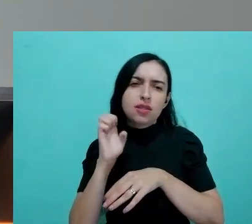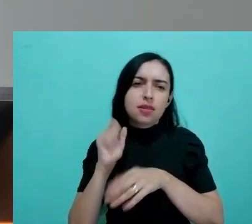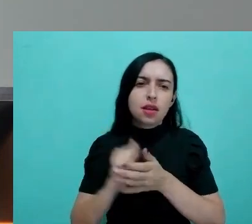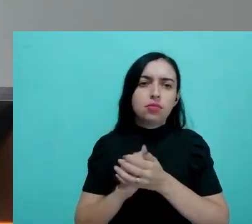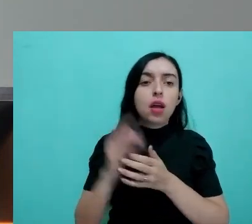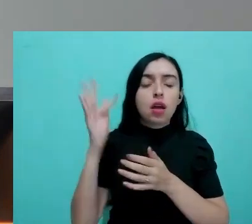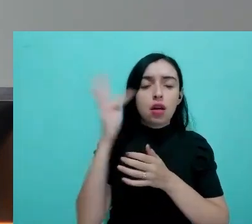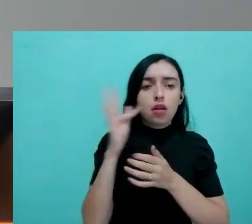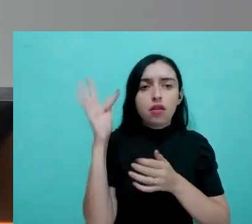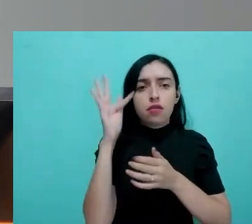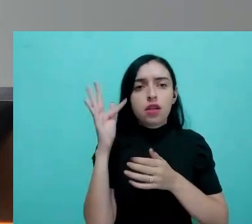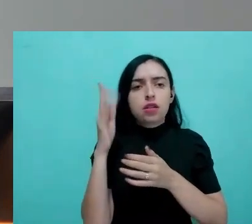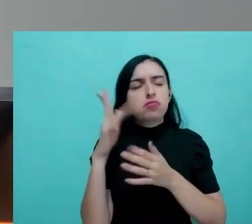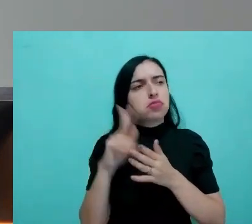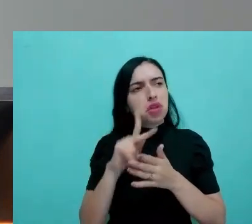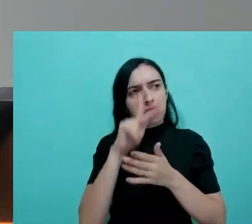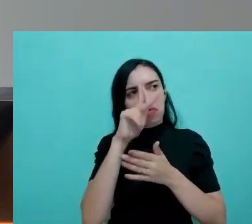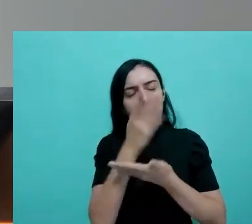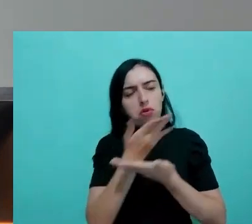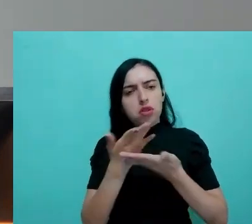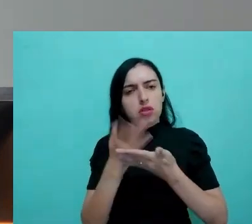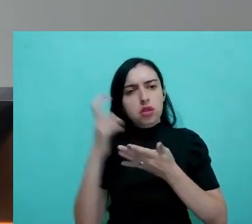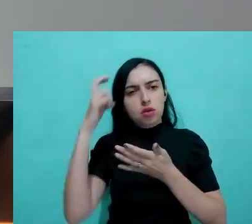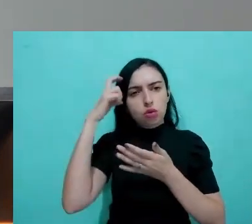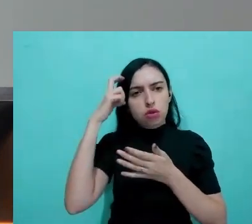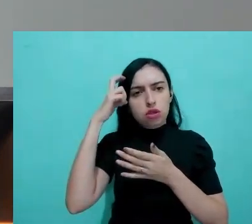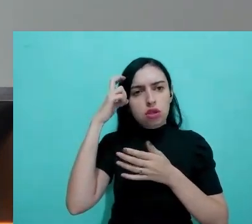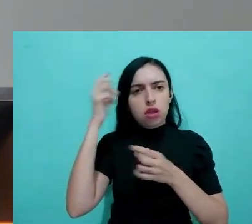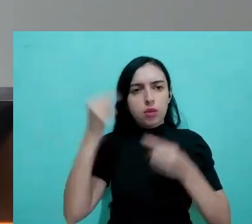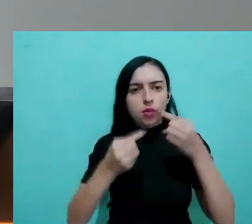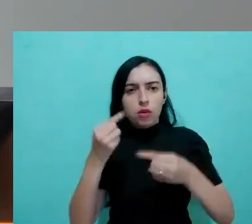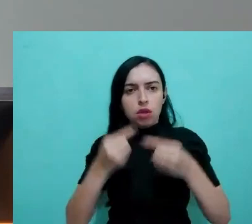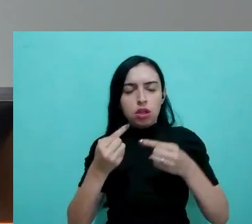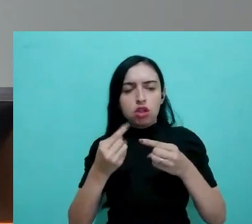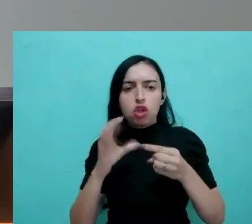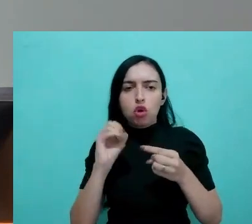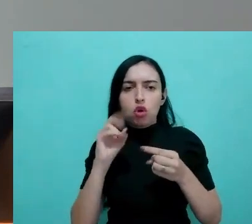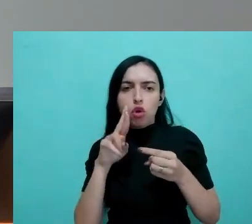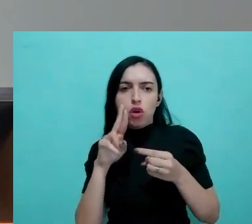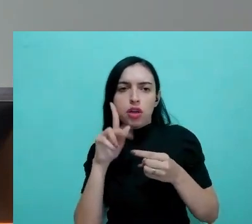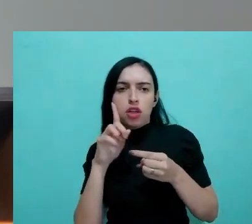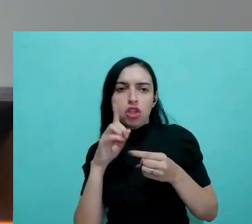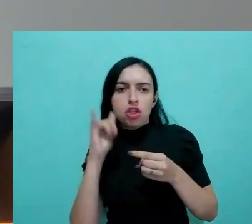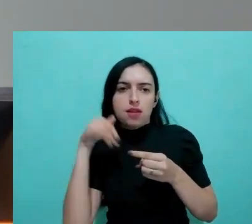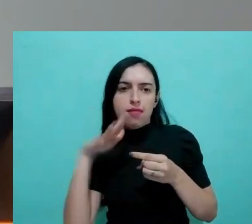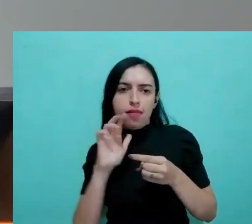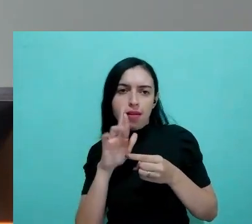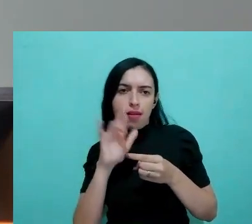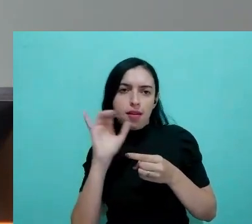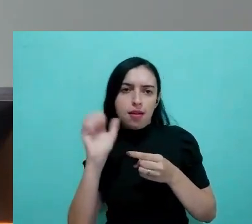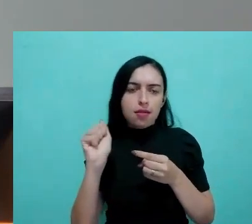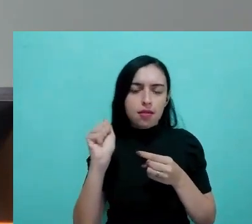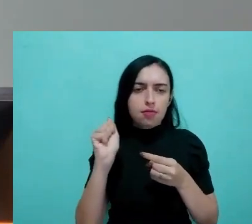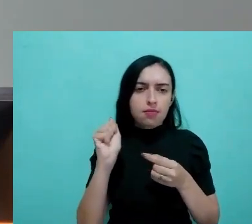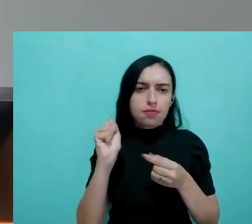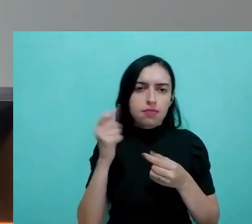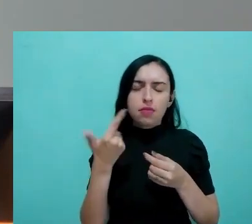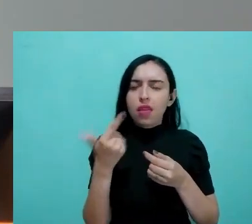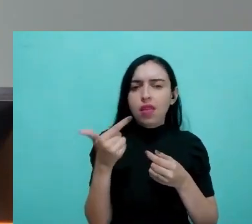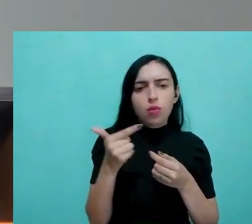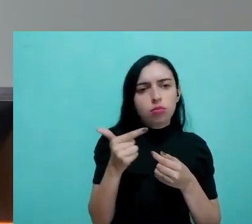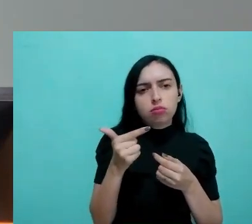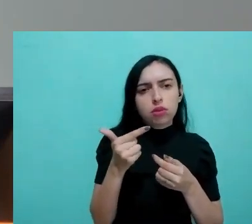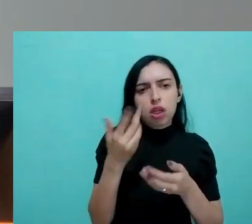concepto dominante en la cultura jurídica ordinaria no es el de constitución, no es el de